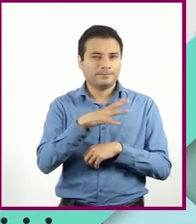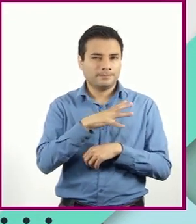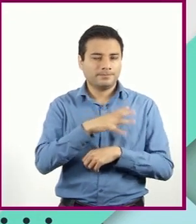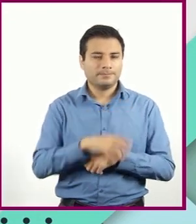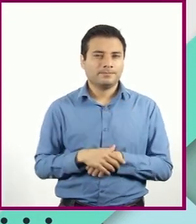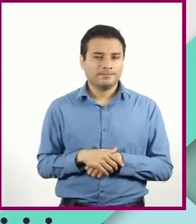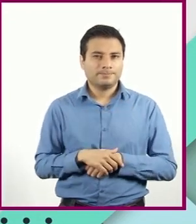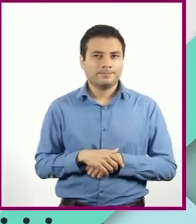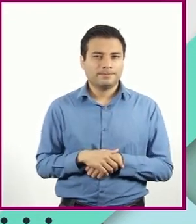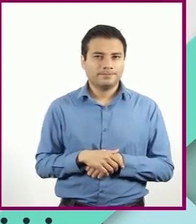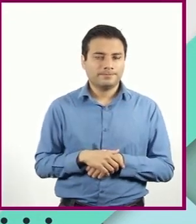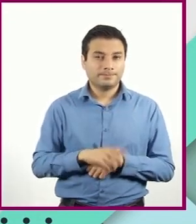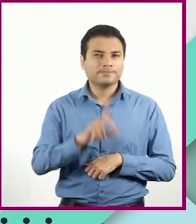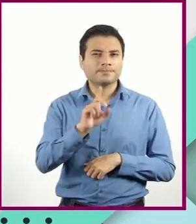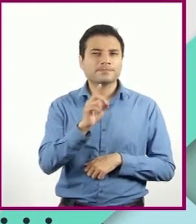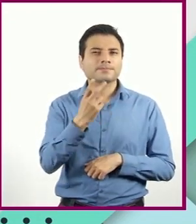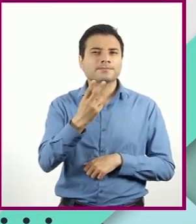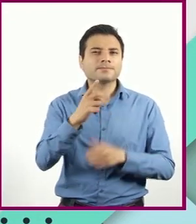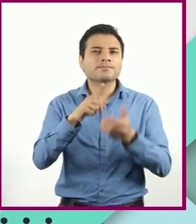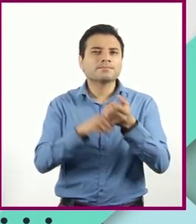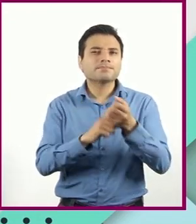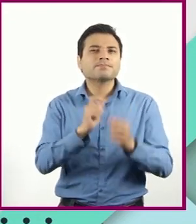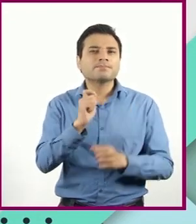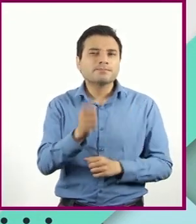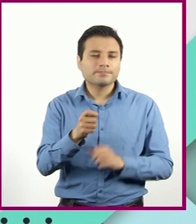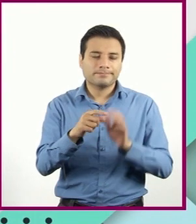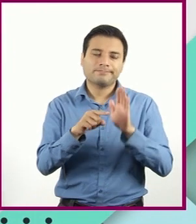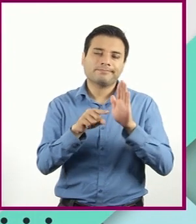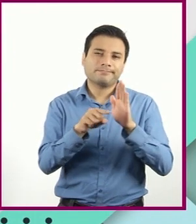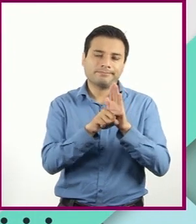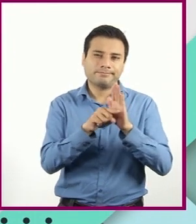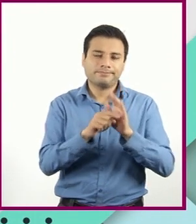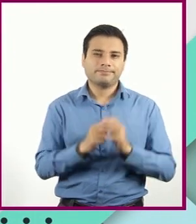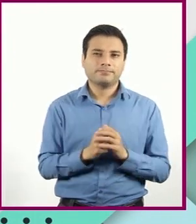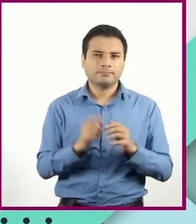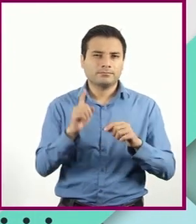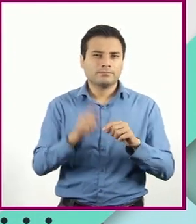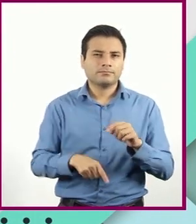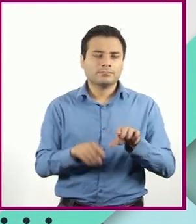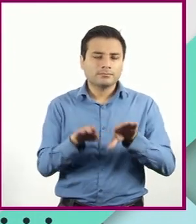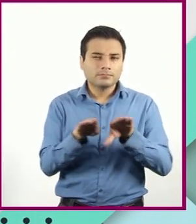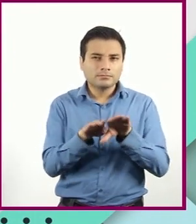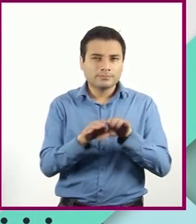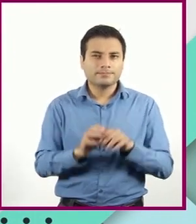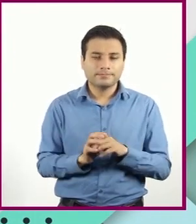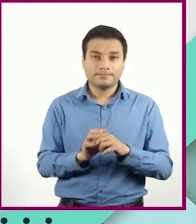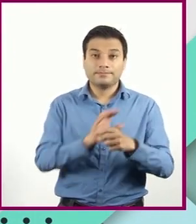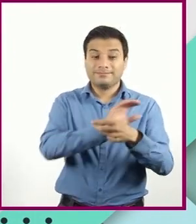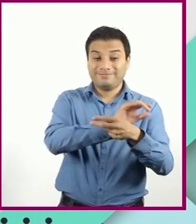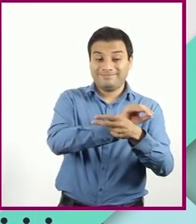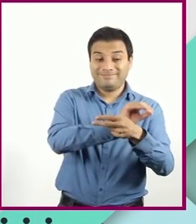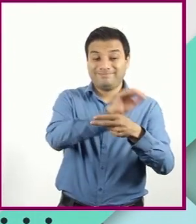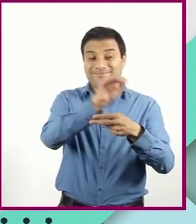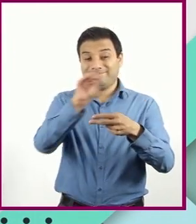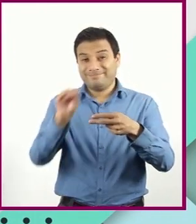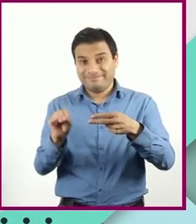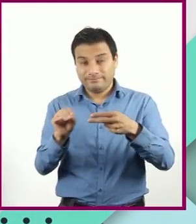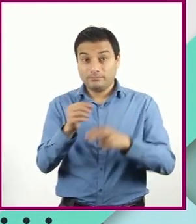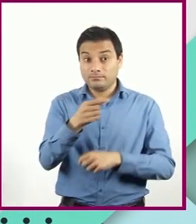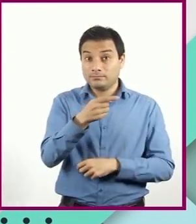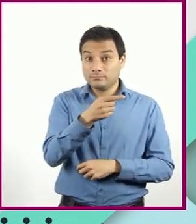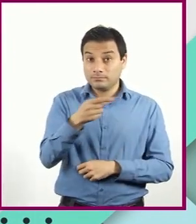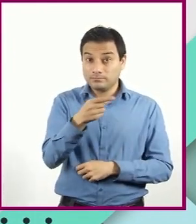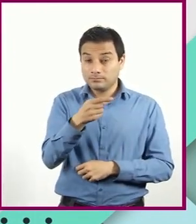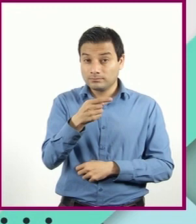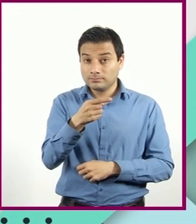¿Qué se está restando? Para quitarlo del primer miembro, lo pasamos al segundo miembro con la operación contraria,